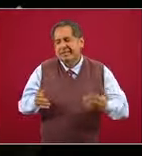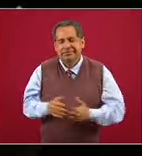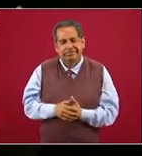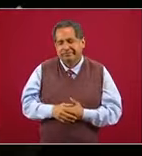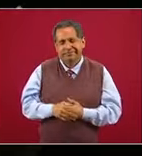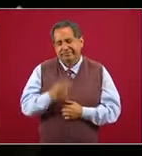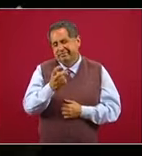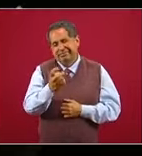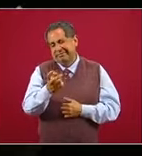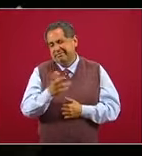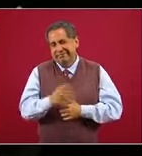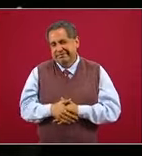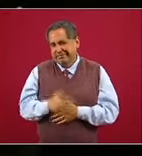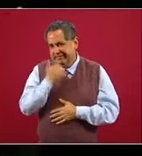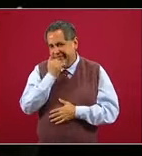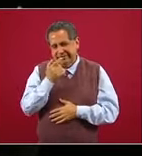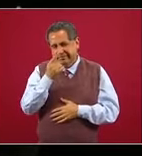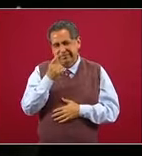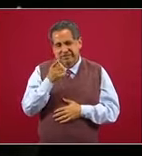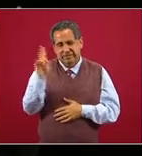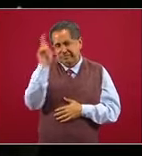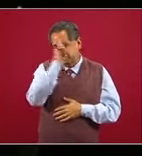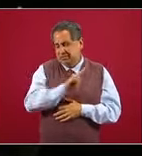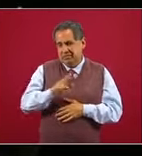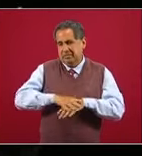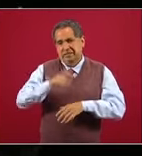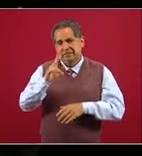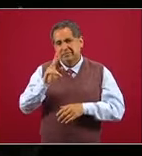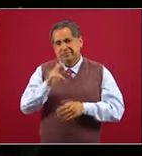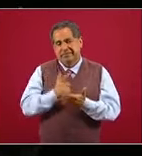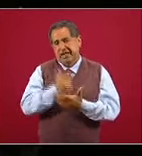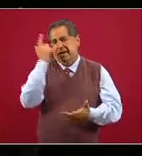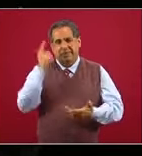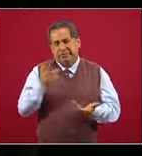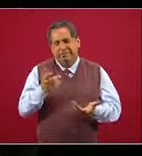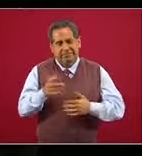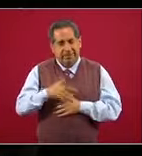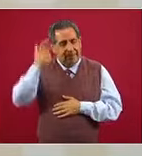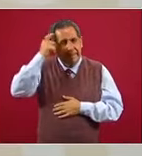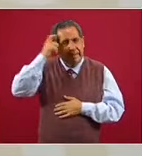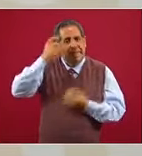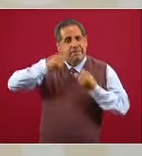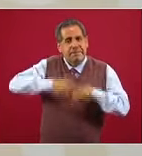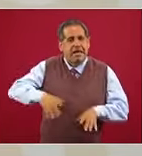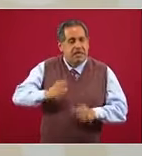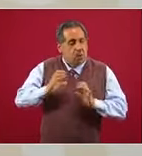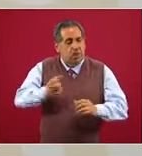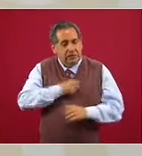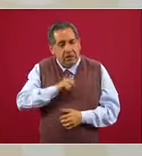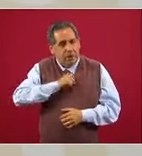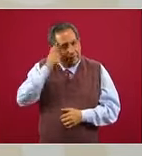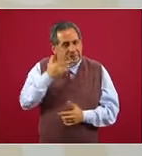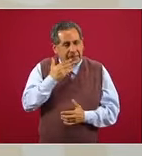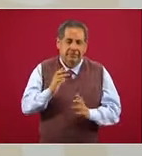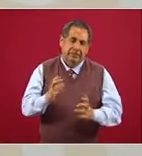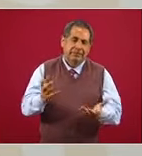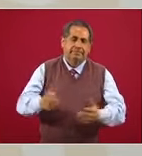eso puede tener consecuencias mayores, sobre todo en la salud mental de las